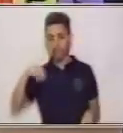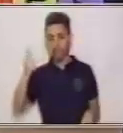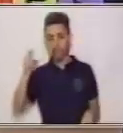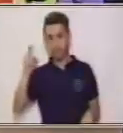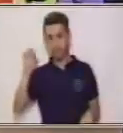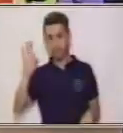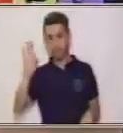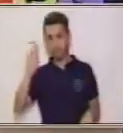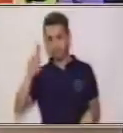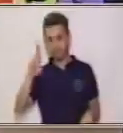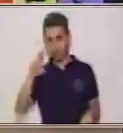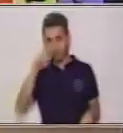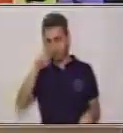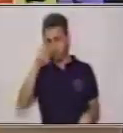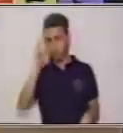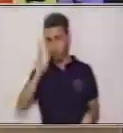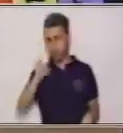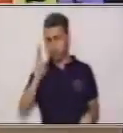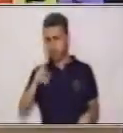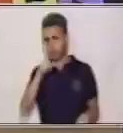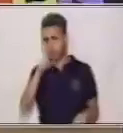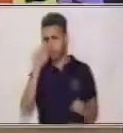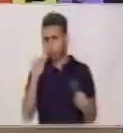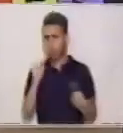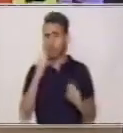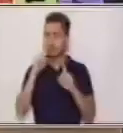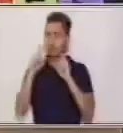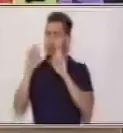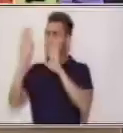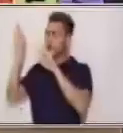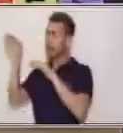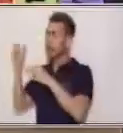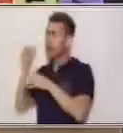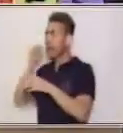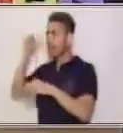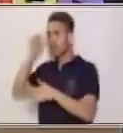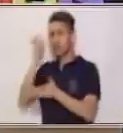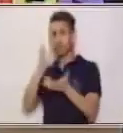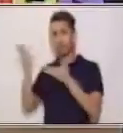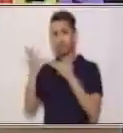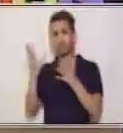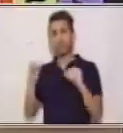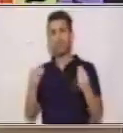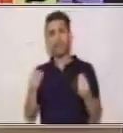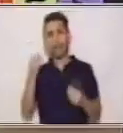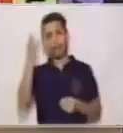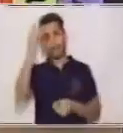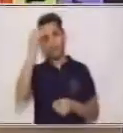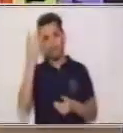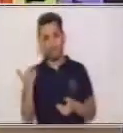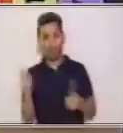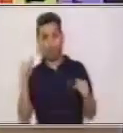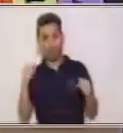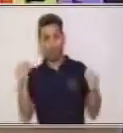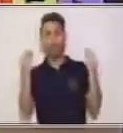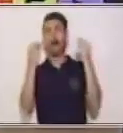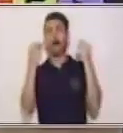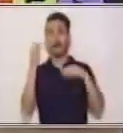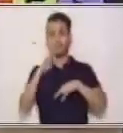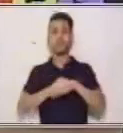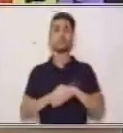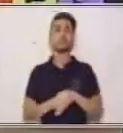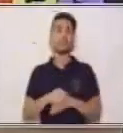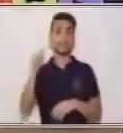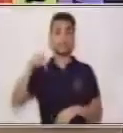que puedes decirle a alguien adulto en tu casa qué fue lo que aprendiste hoy. Además, te recuerdo que